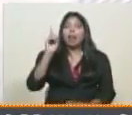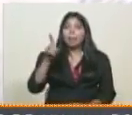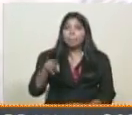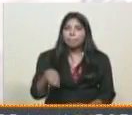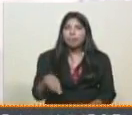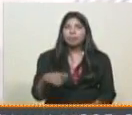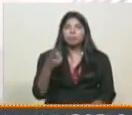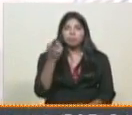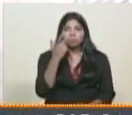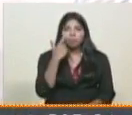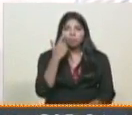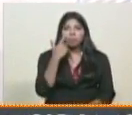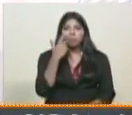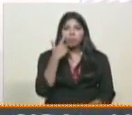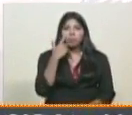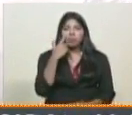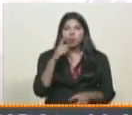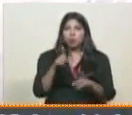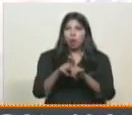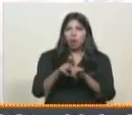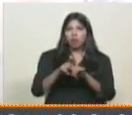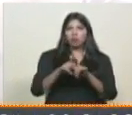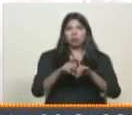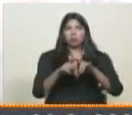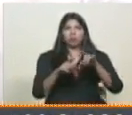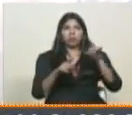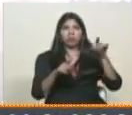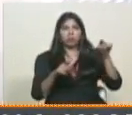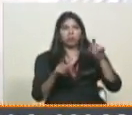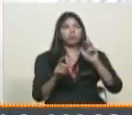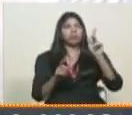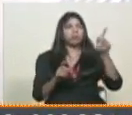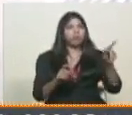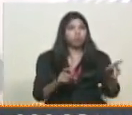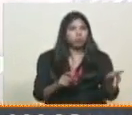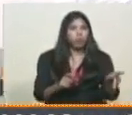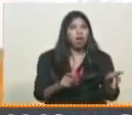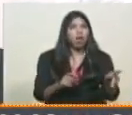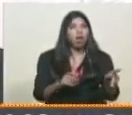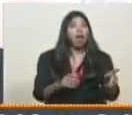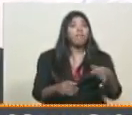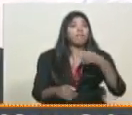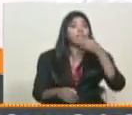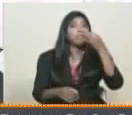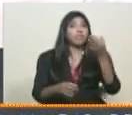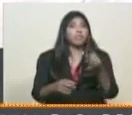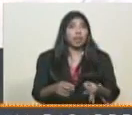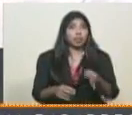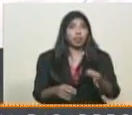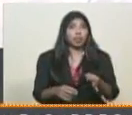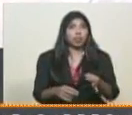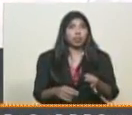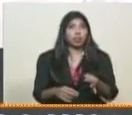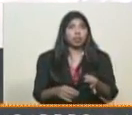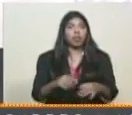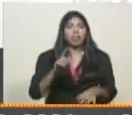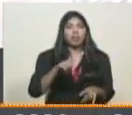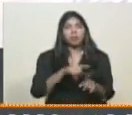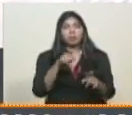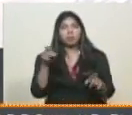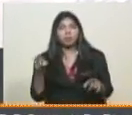esas estancias se construye una mentira es decir uno va con una verdad una construcción de esa verdad y enfrenta una estrategia de construcción de la mentira